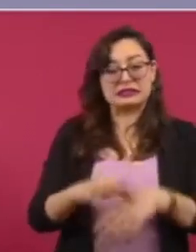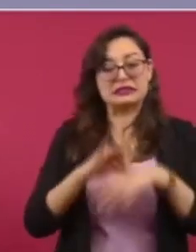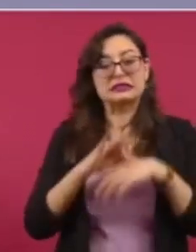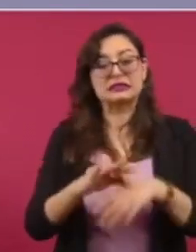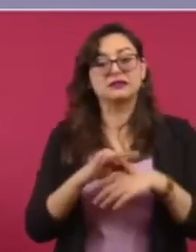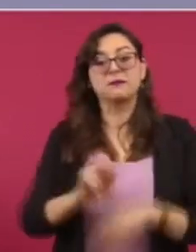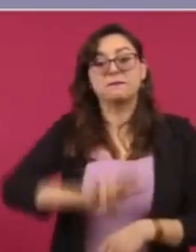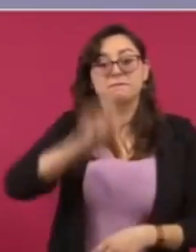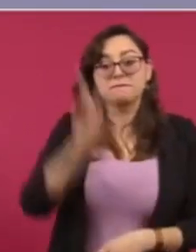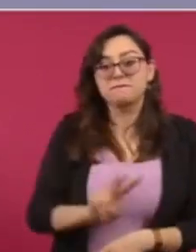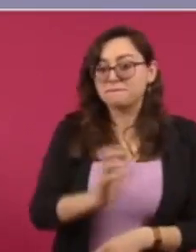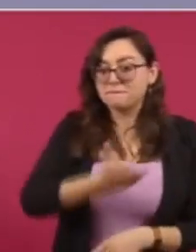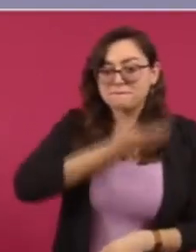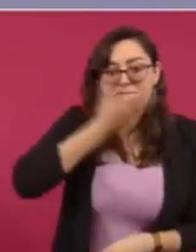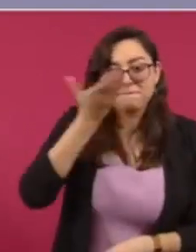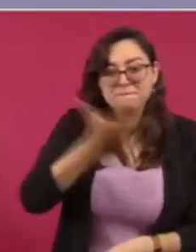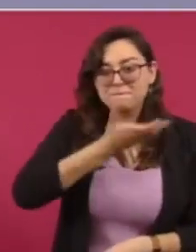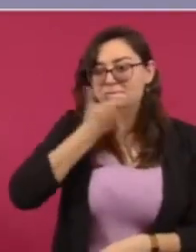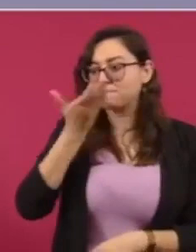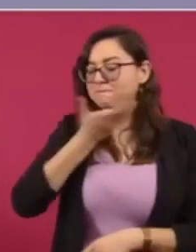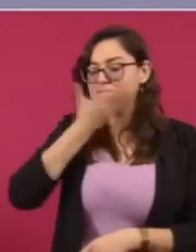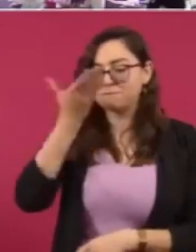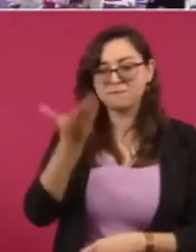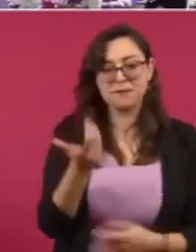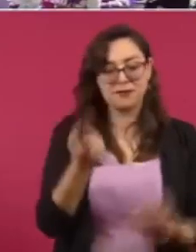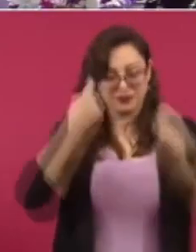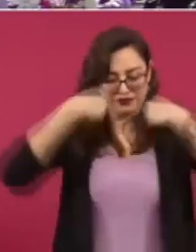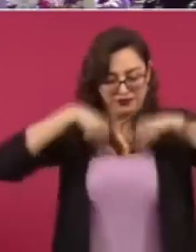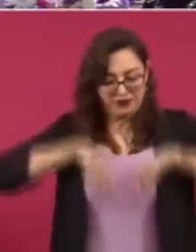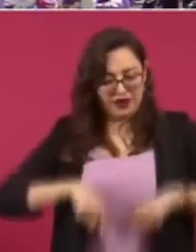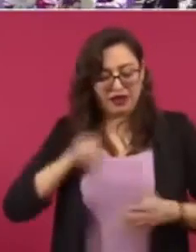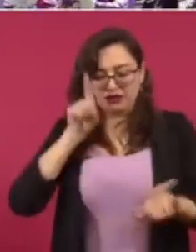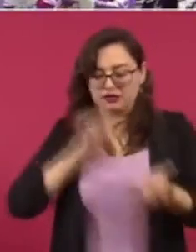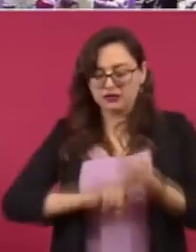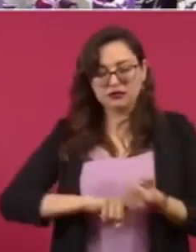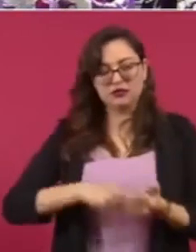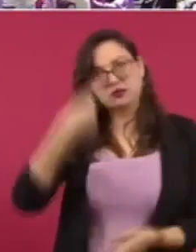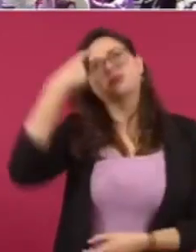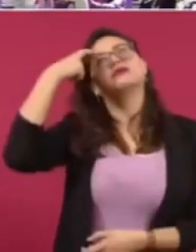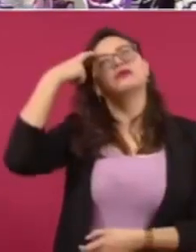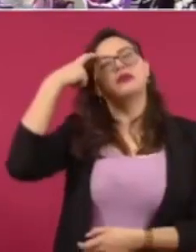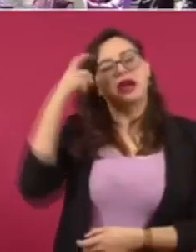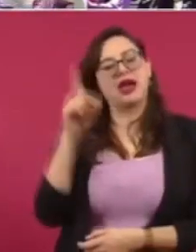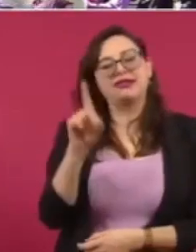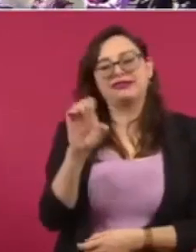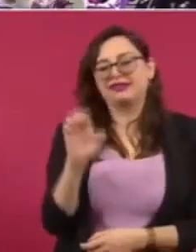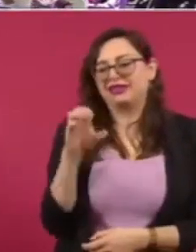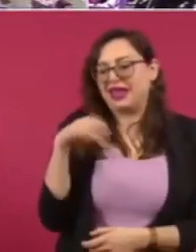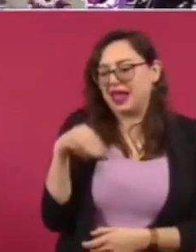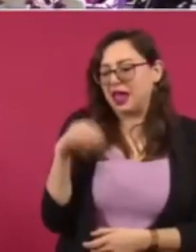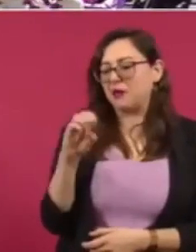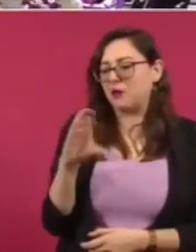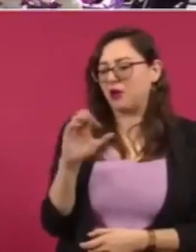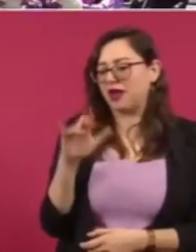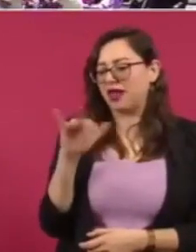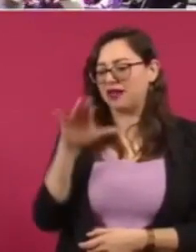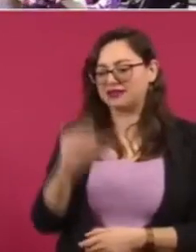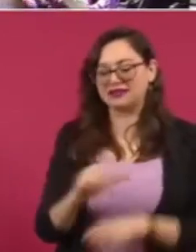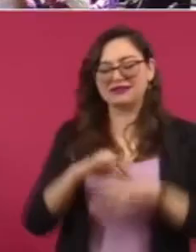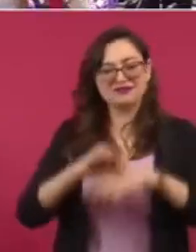extranjero. Además, agregó que ya en su gobierno se consolidó, se logró que la transformación, la